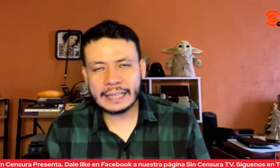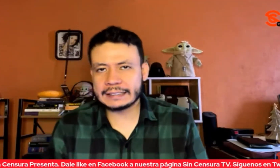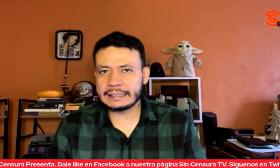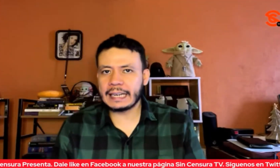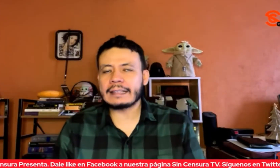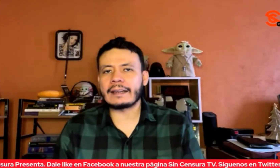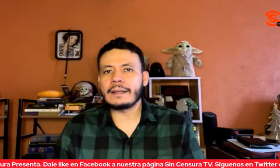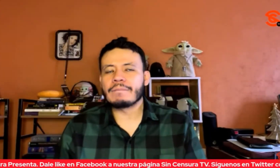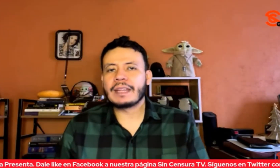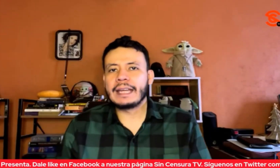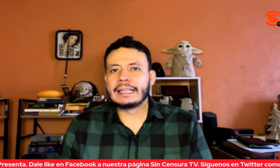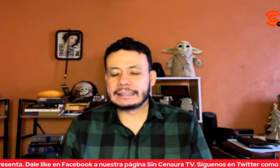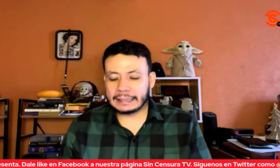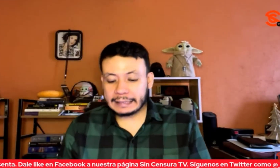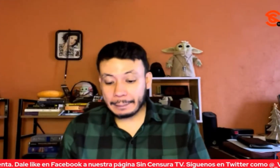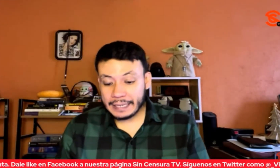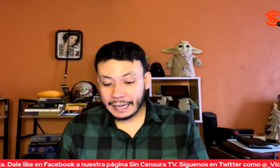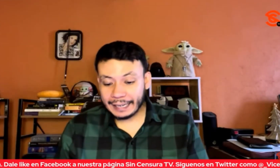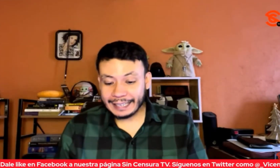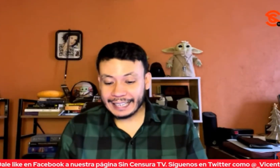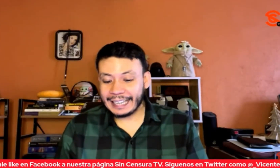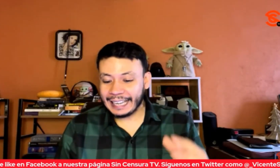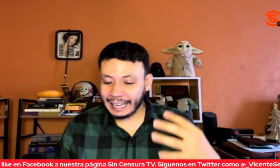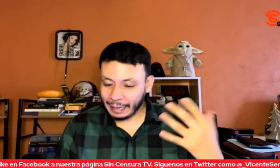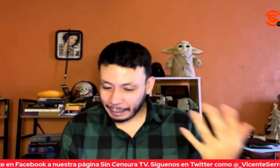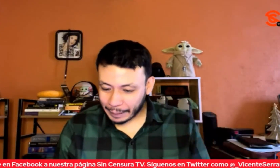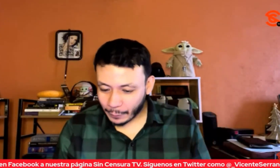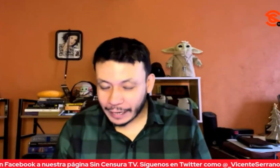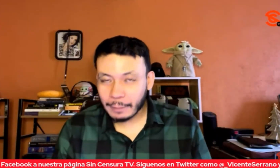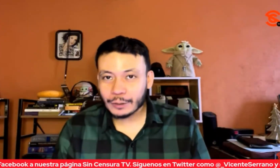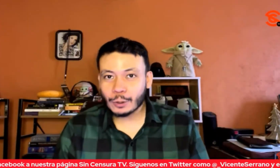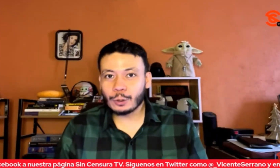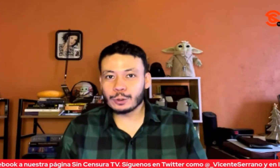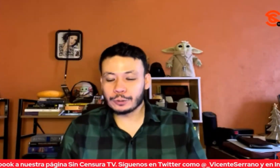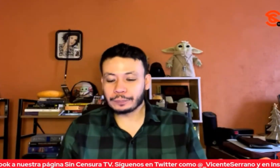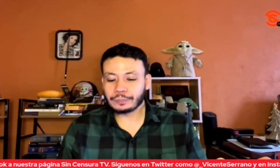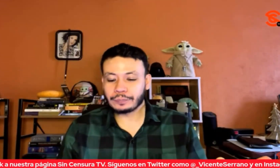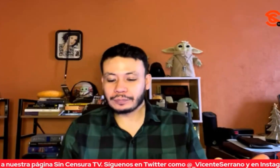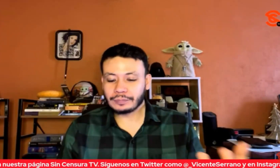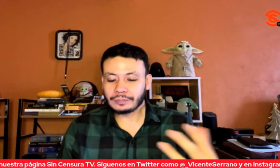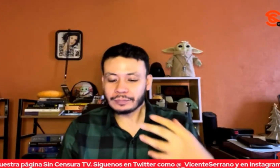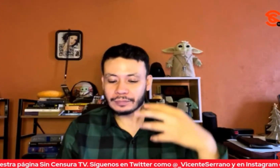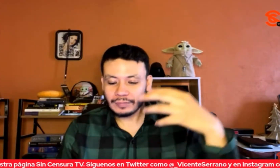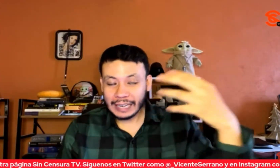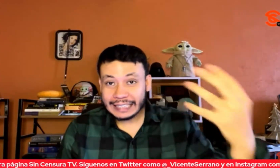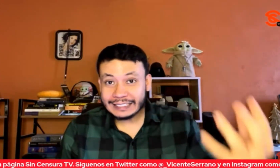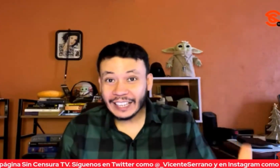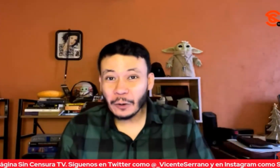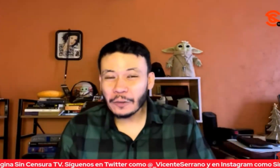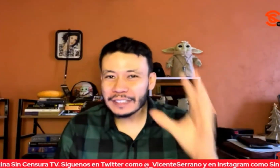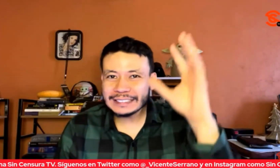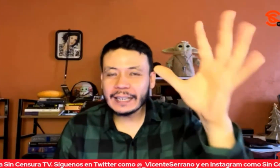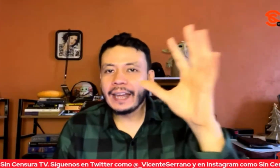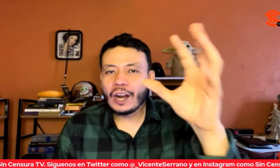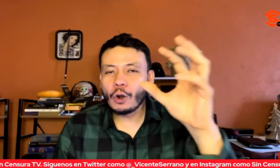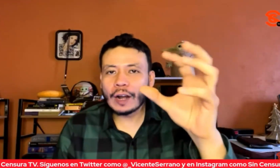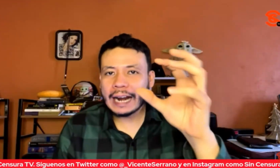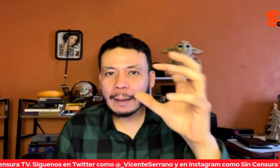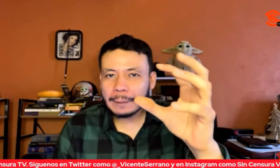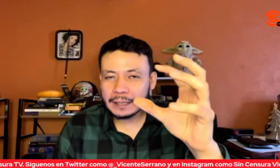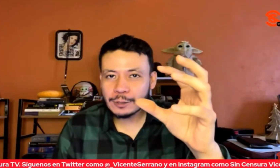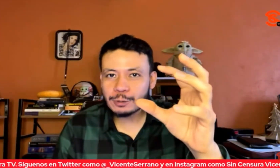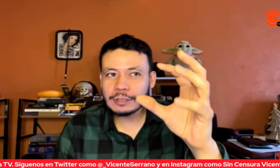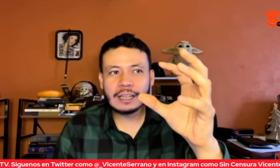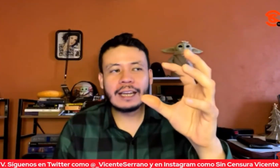como por ahí de las 6 de la tarde, se determina que Manuel Alberto Cruz alteró, fíjense,